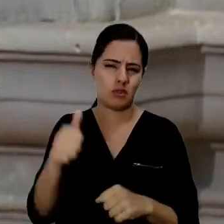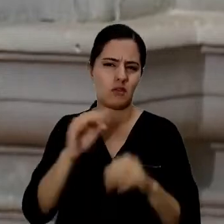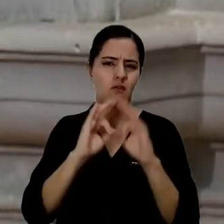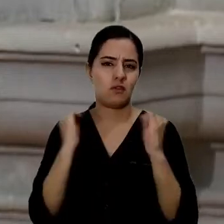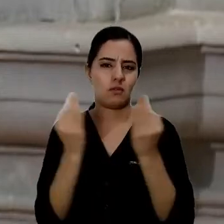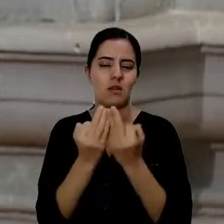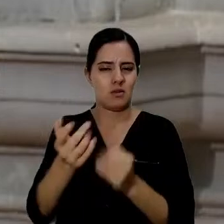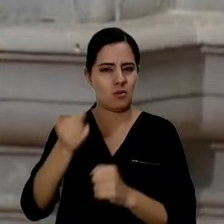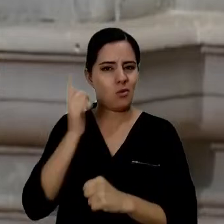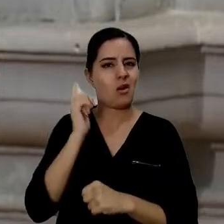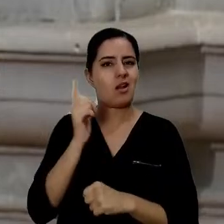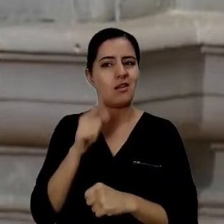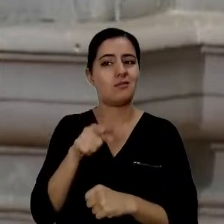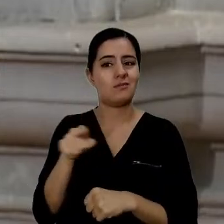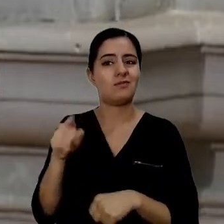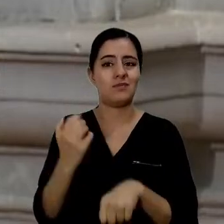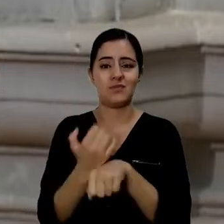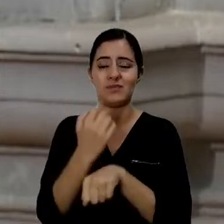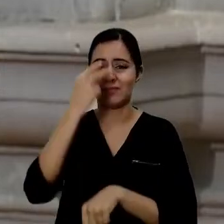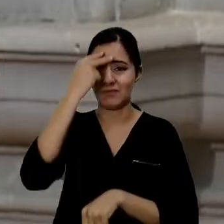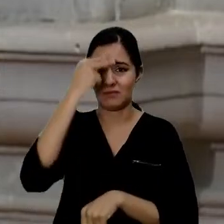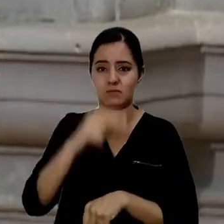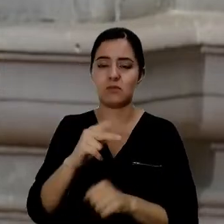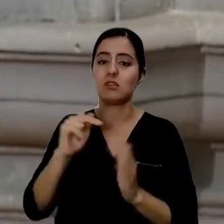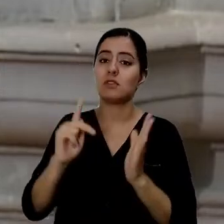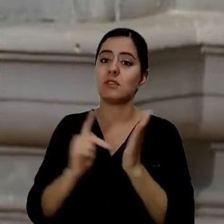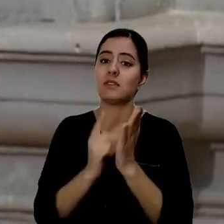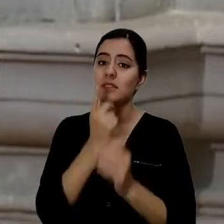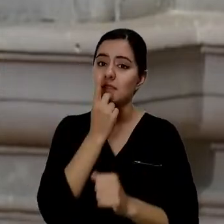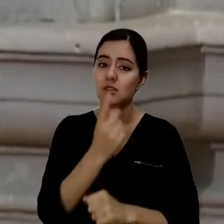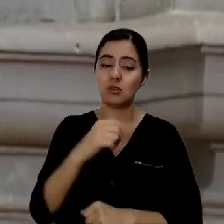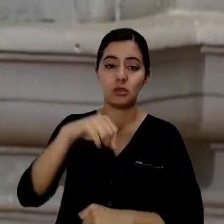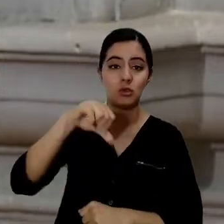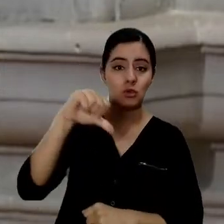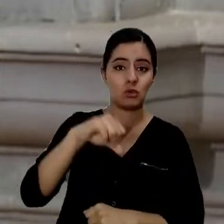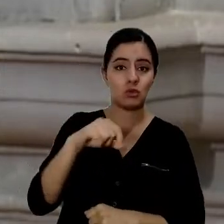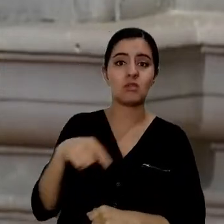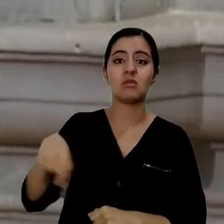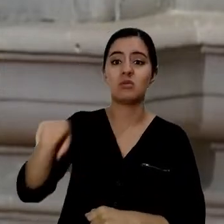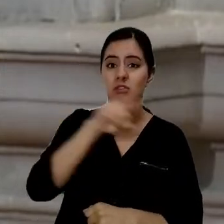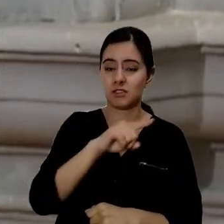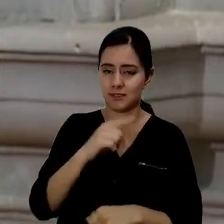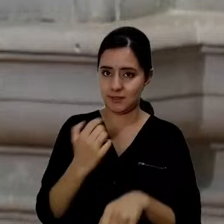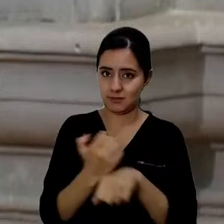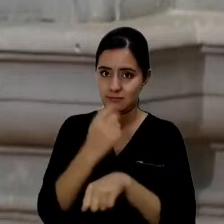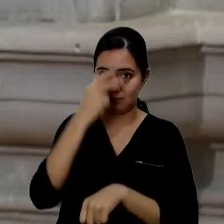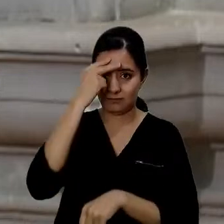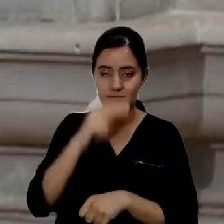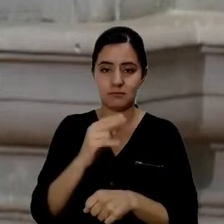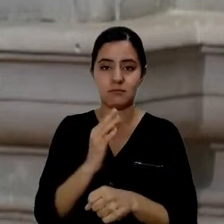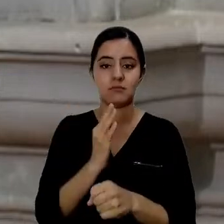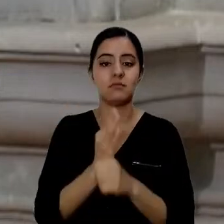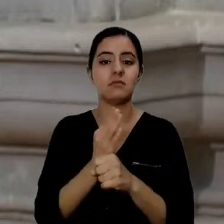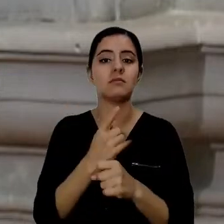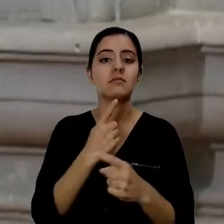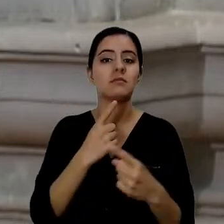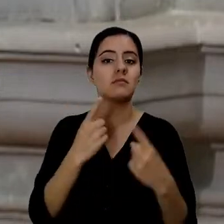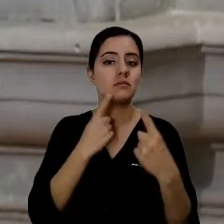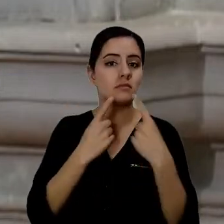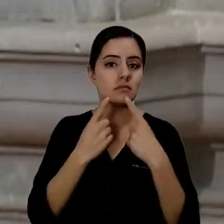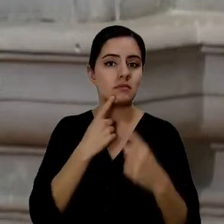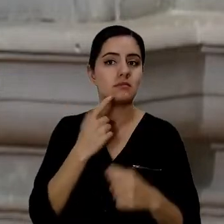de México, e insisto, hoy a nosotros nos toca desde lo local, que ahorita que viene la discusión del